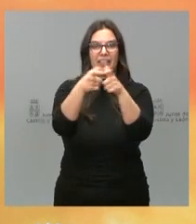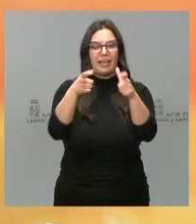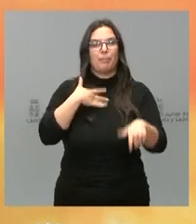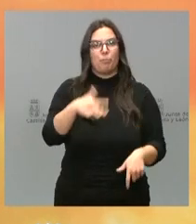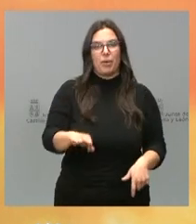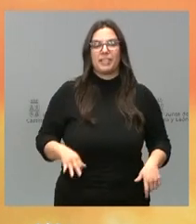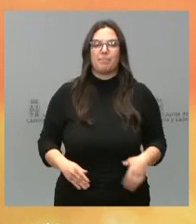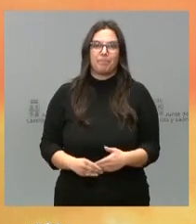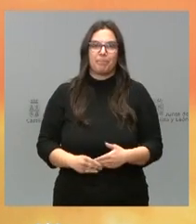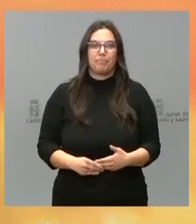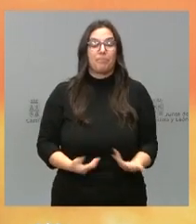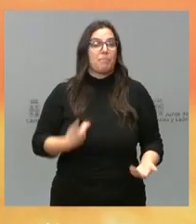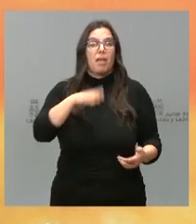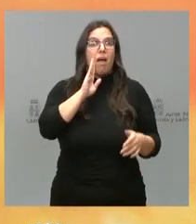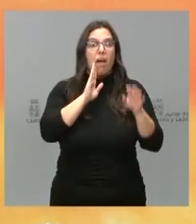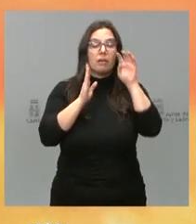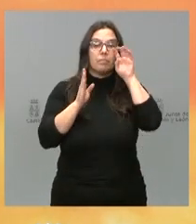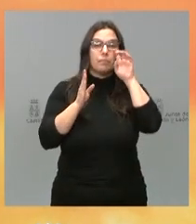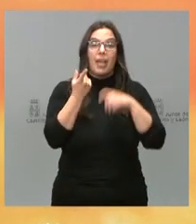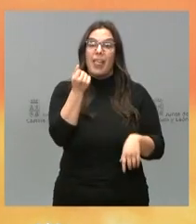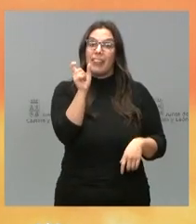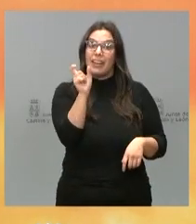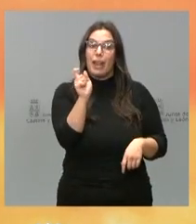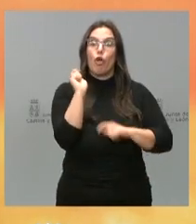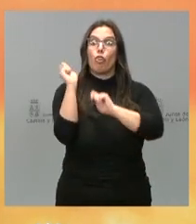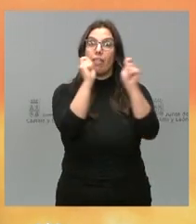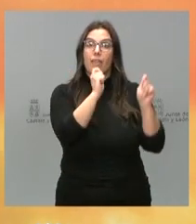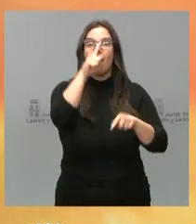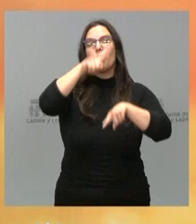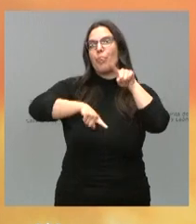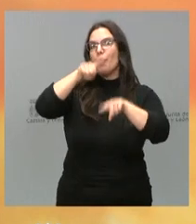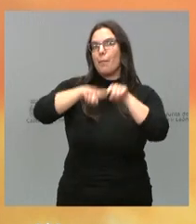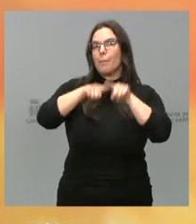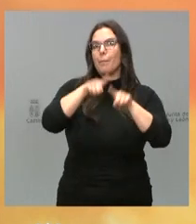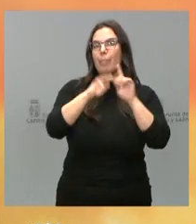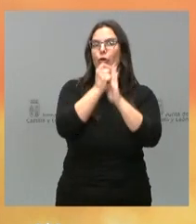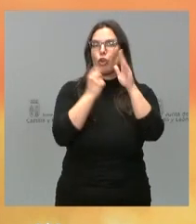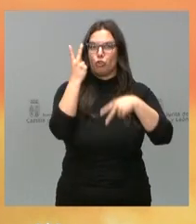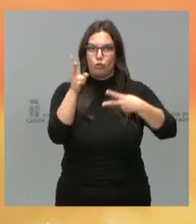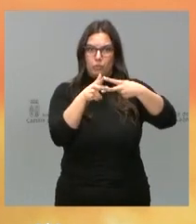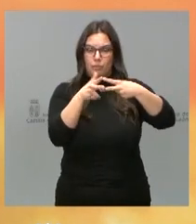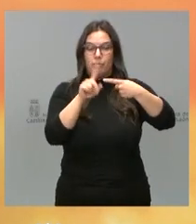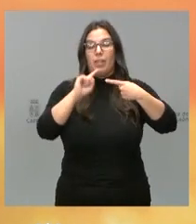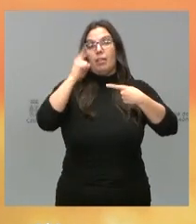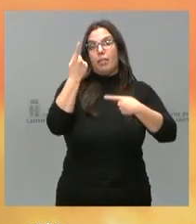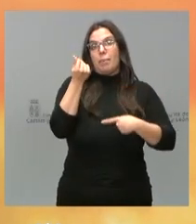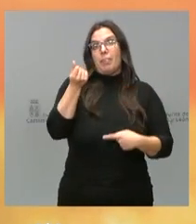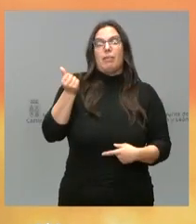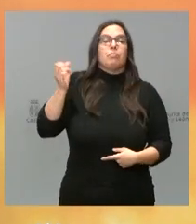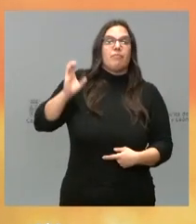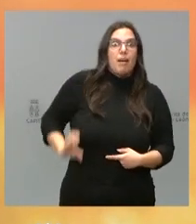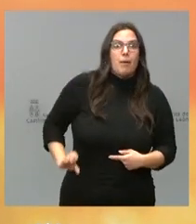como les he dicho antes la cuantía dependerá de dos circunstancias la renta de la familia